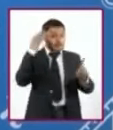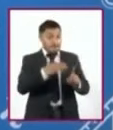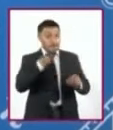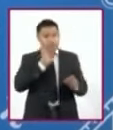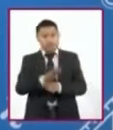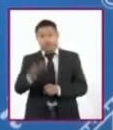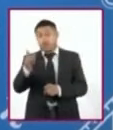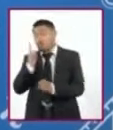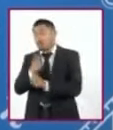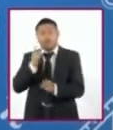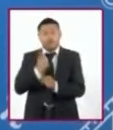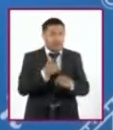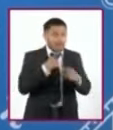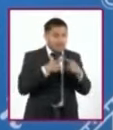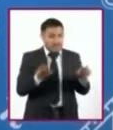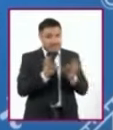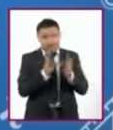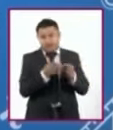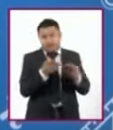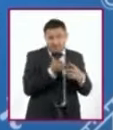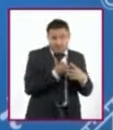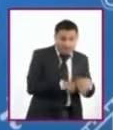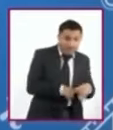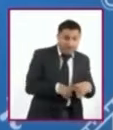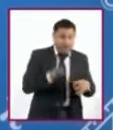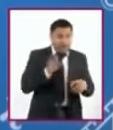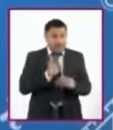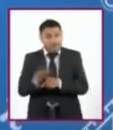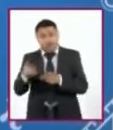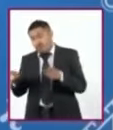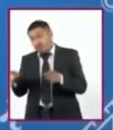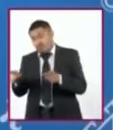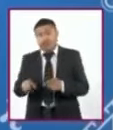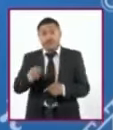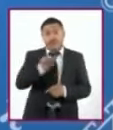diferenciar la figura original de la simétrica, y se lee A'.